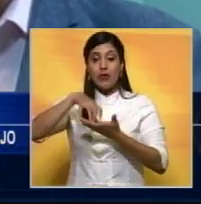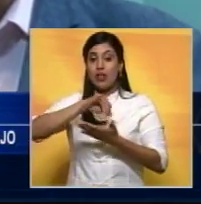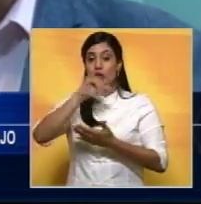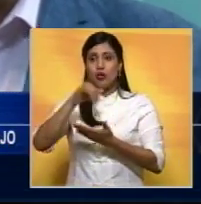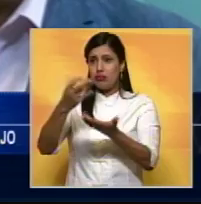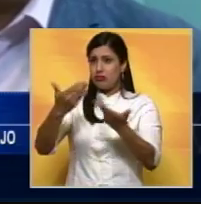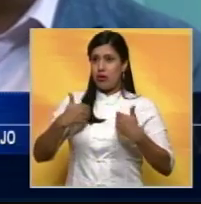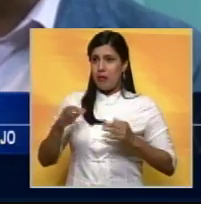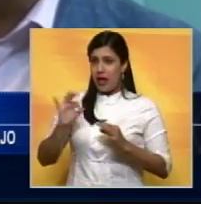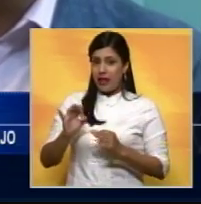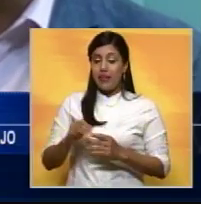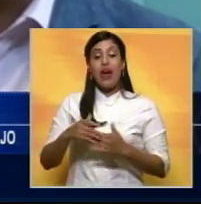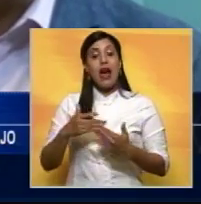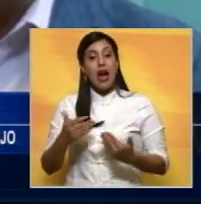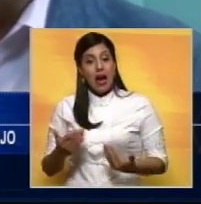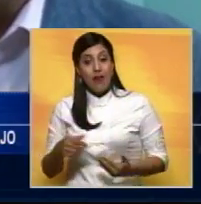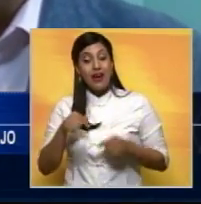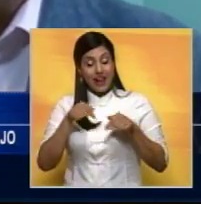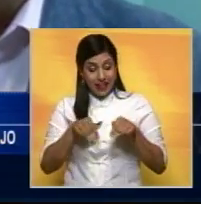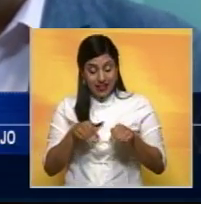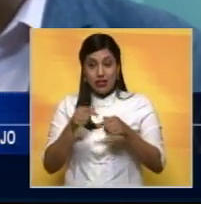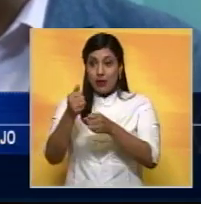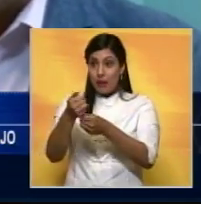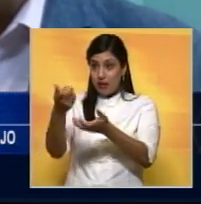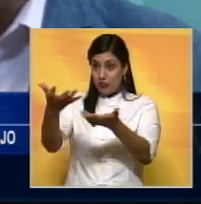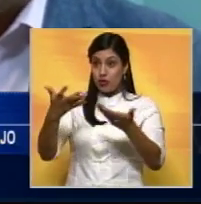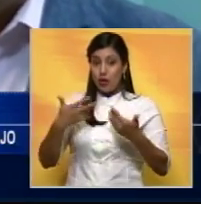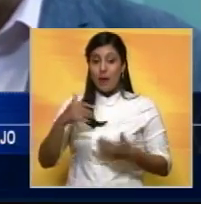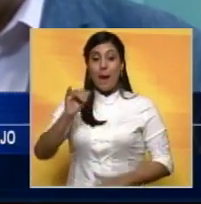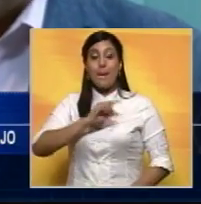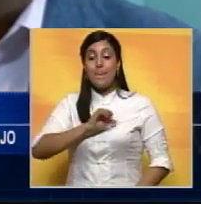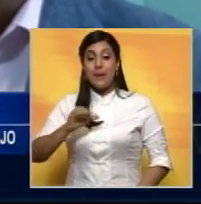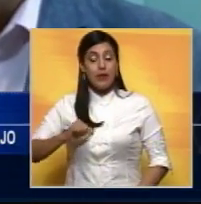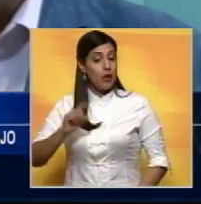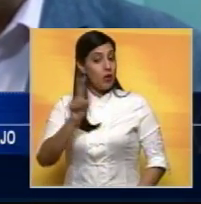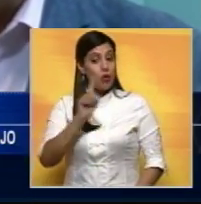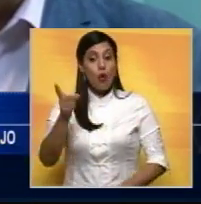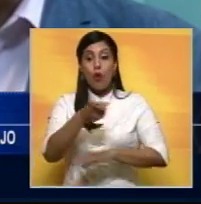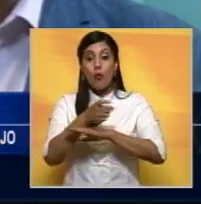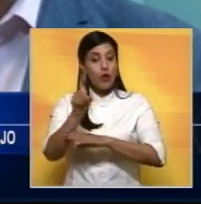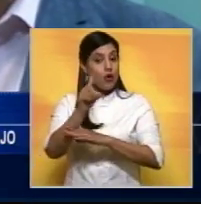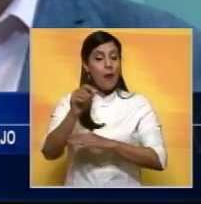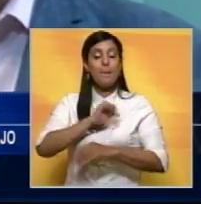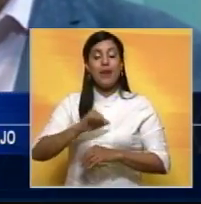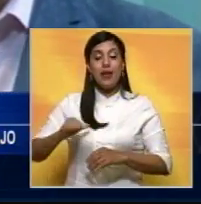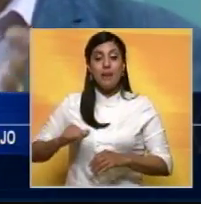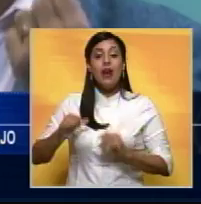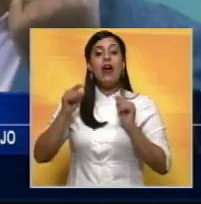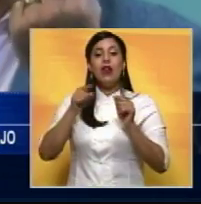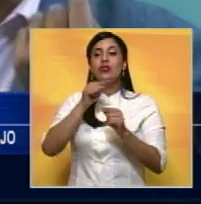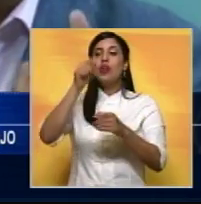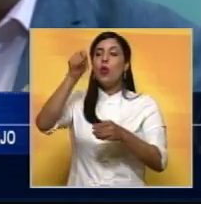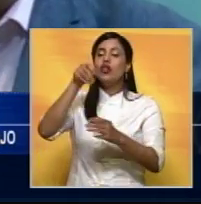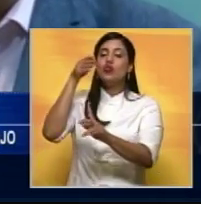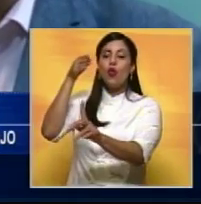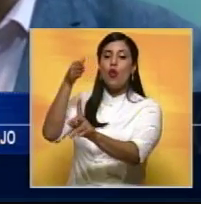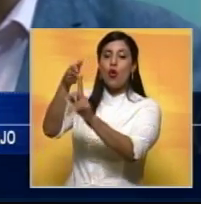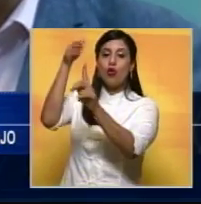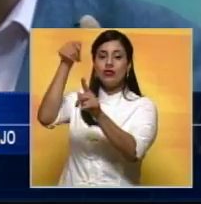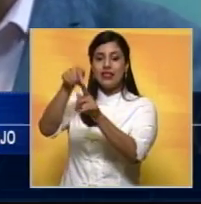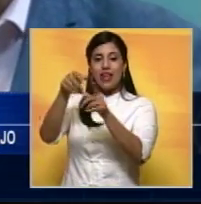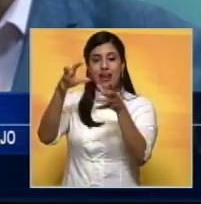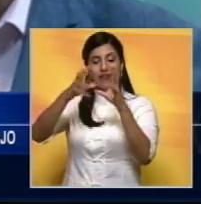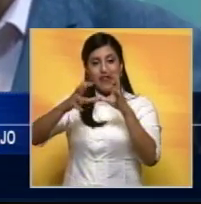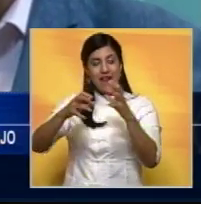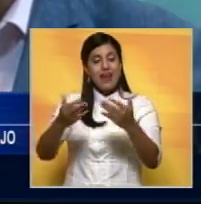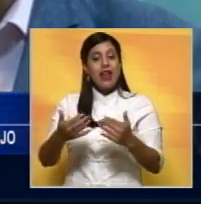nunca recibieron. En razón de eso, esos concesionarios, que son privados, no son del gobierno, entablaron un juicio contra la casa